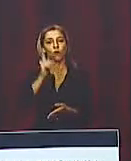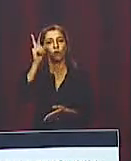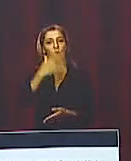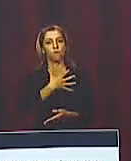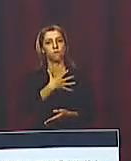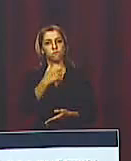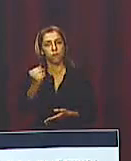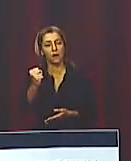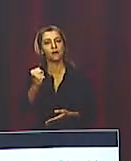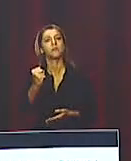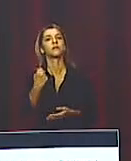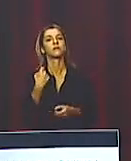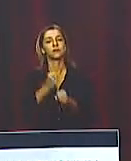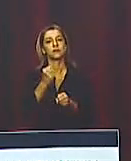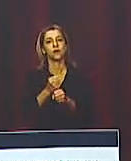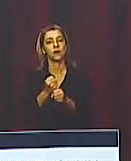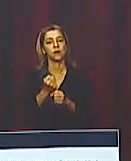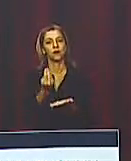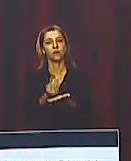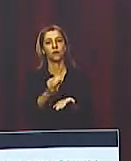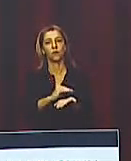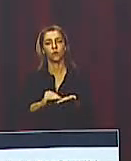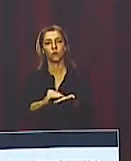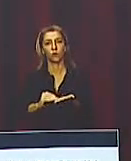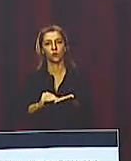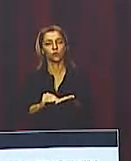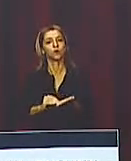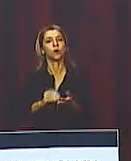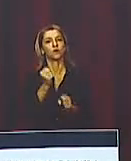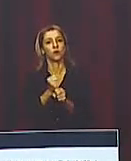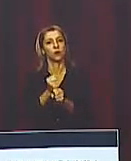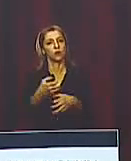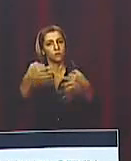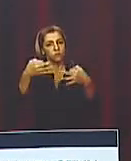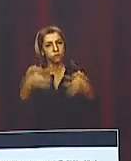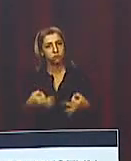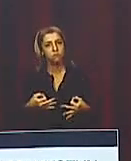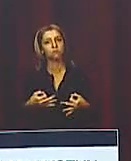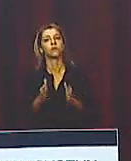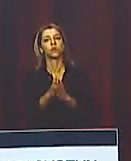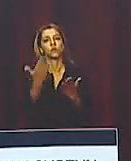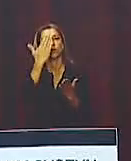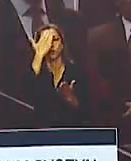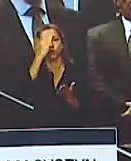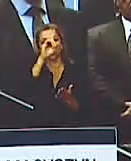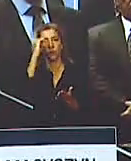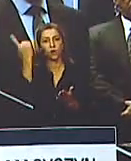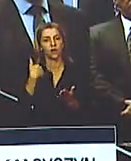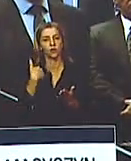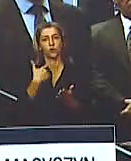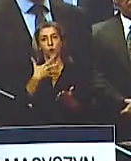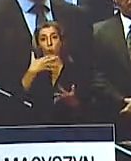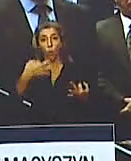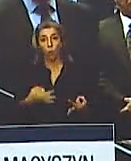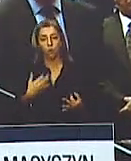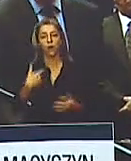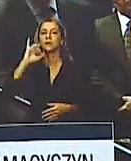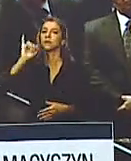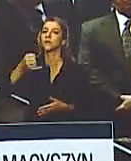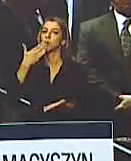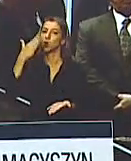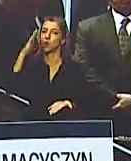el Congreso, bueno, si vuelve a su... ¿no? A su... inicio. Te pregunto, ¿cómo imaginás la negociación, José, en el